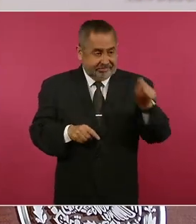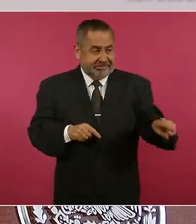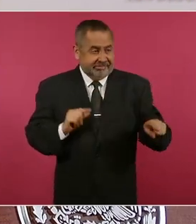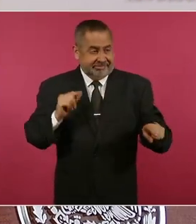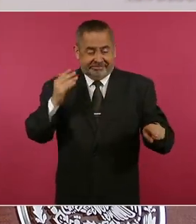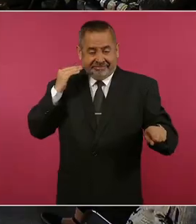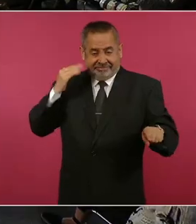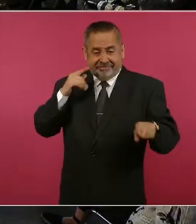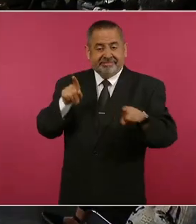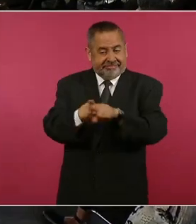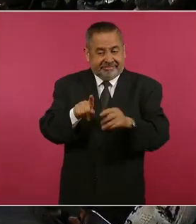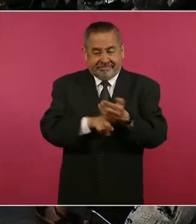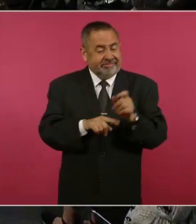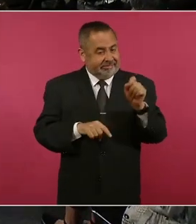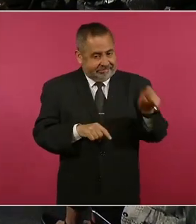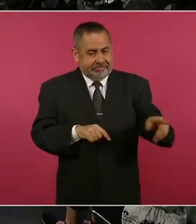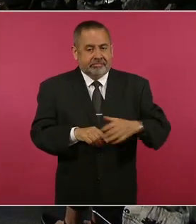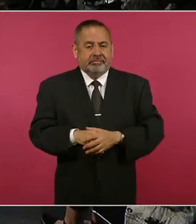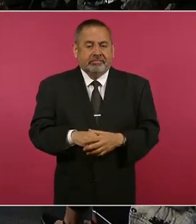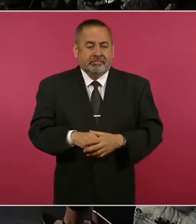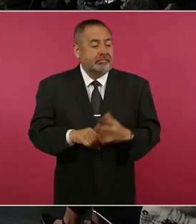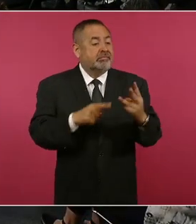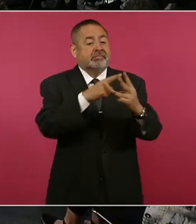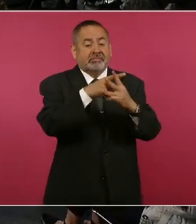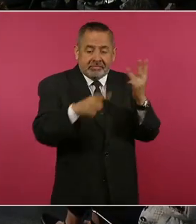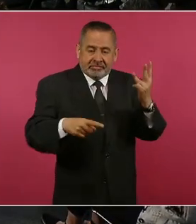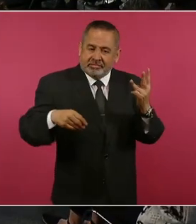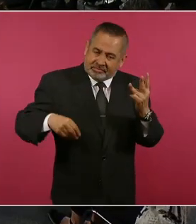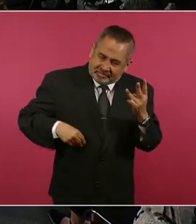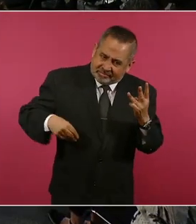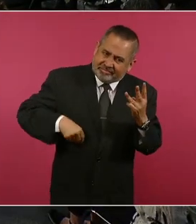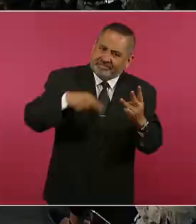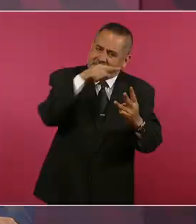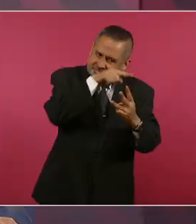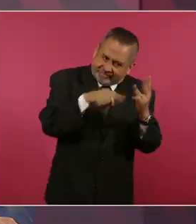ahora. Ellos son responsables de